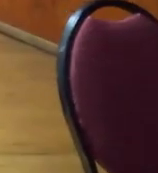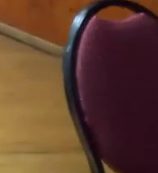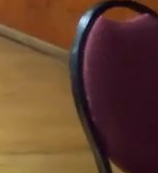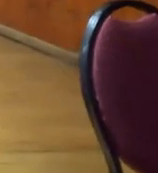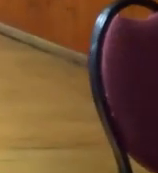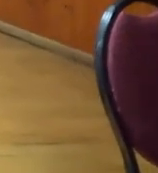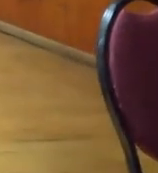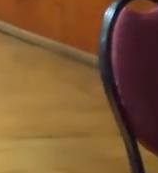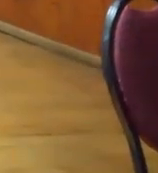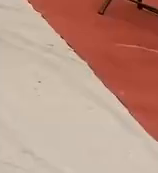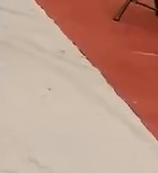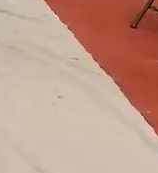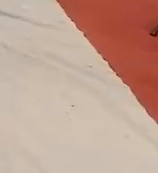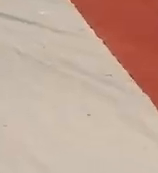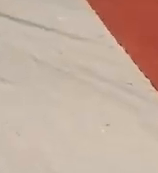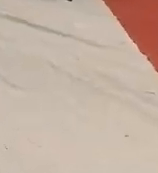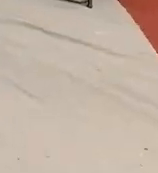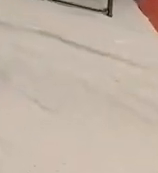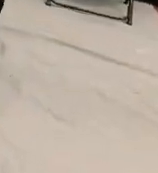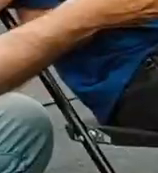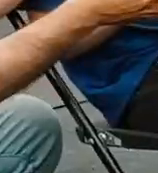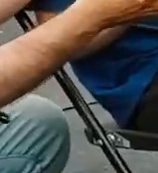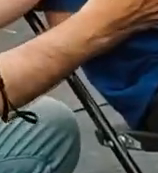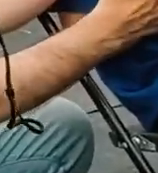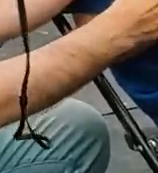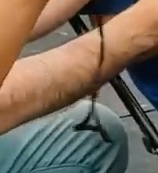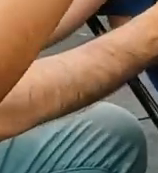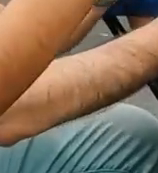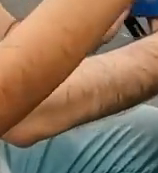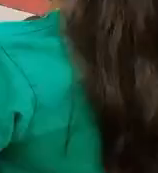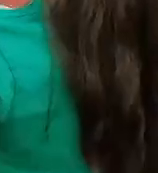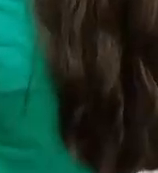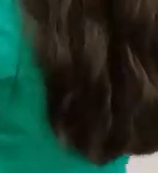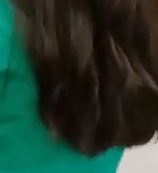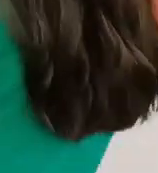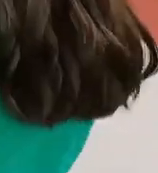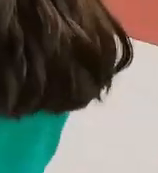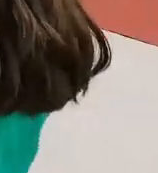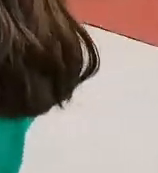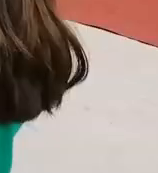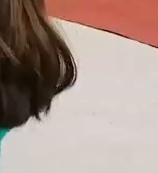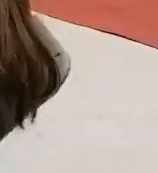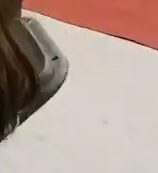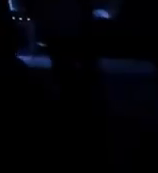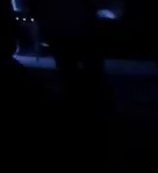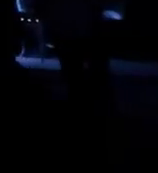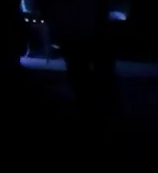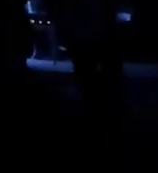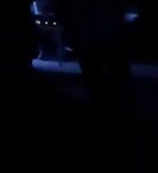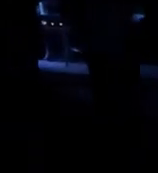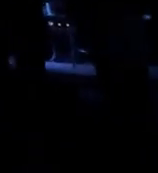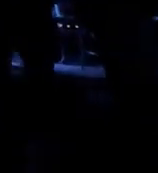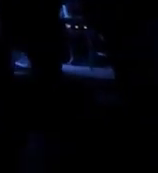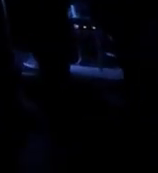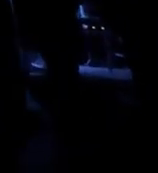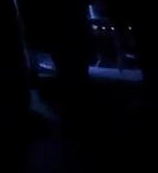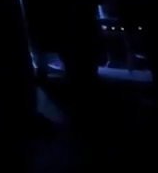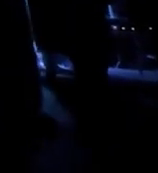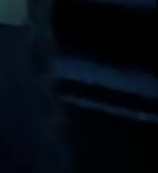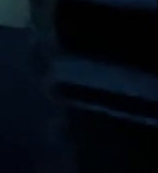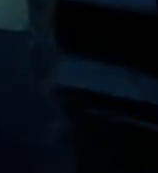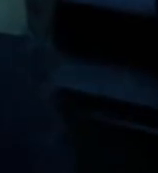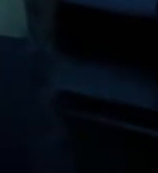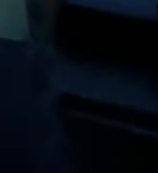la socialización del conocimiento sobre el universo por medio de acciones que potencian y facil en su apropiación social